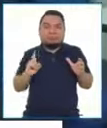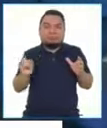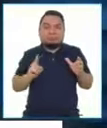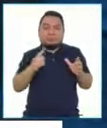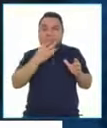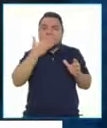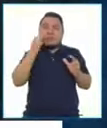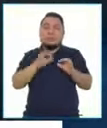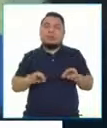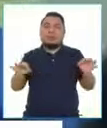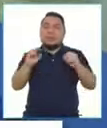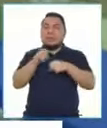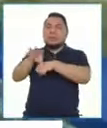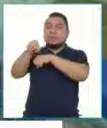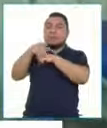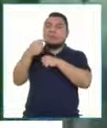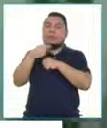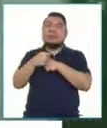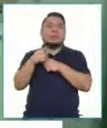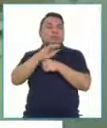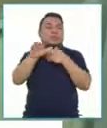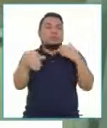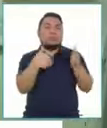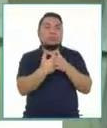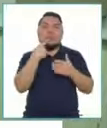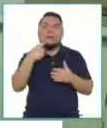que es importante que